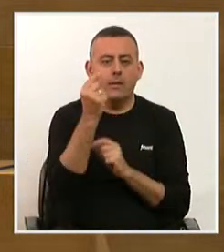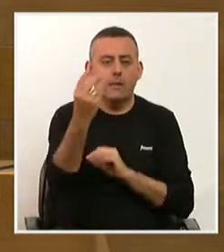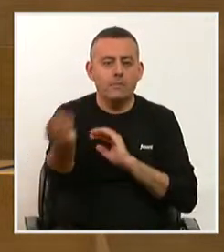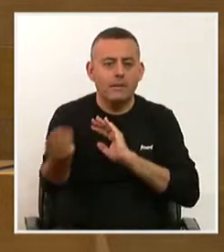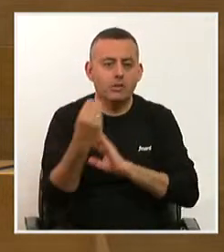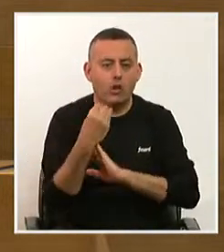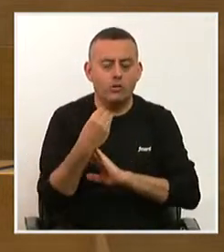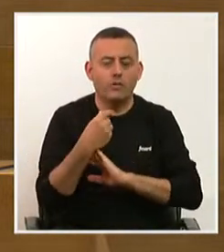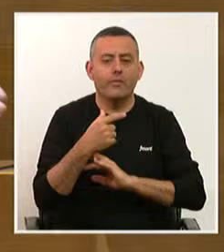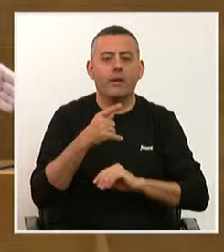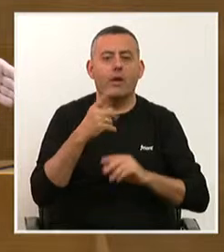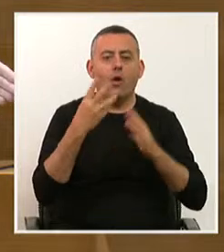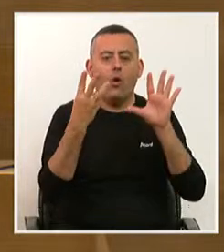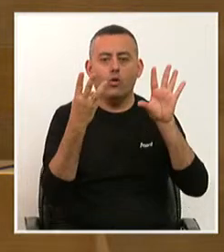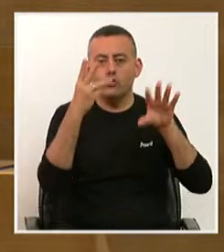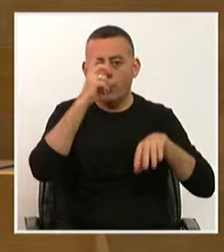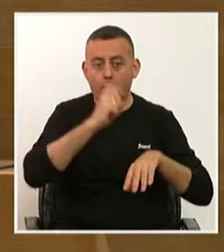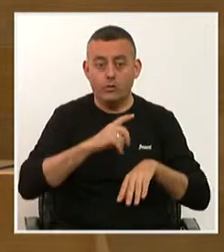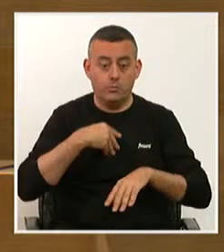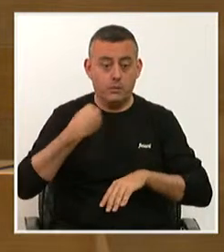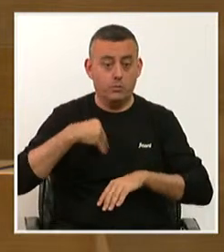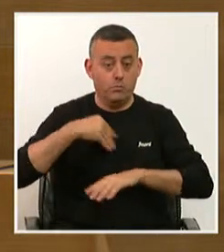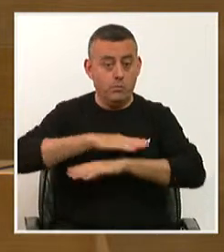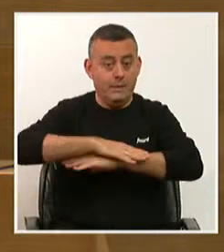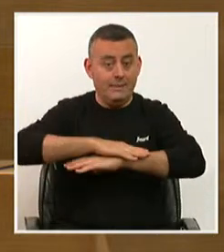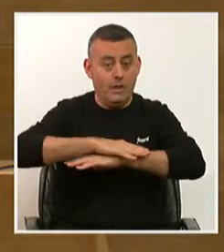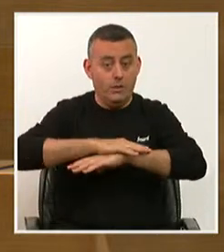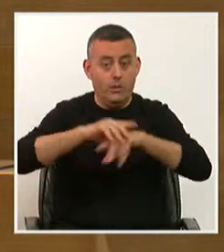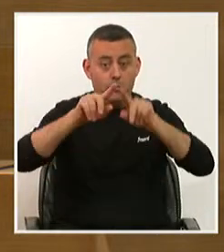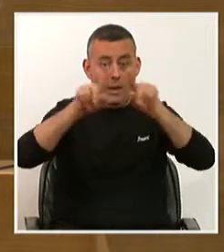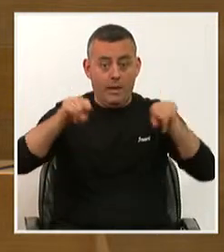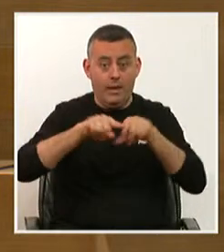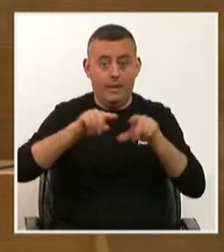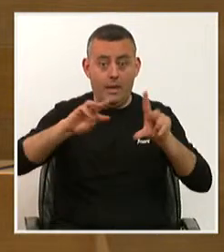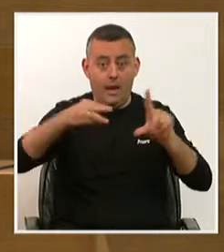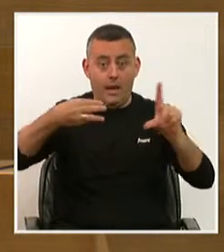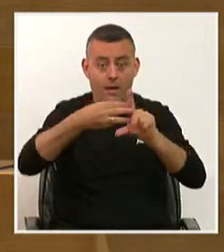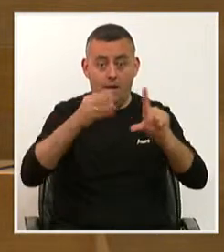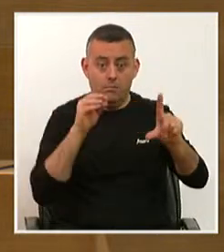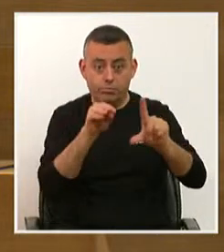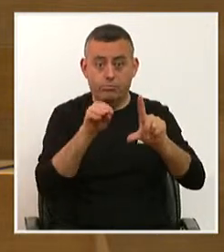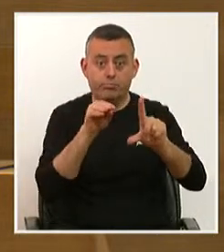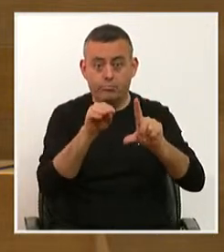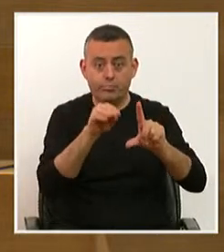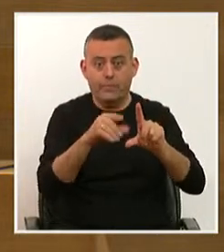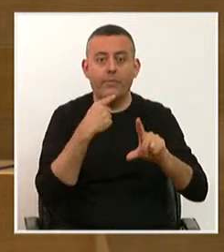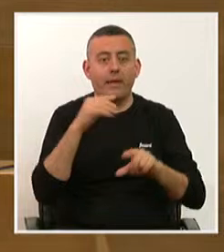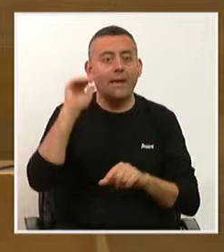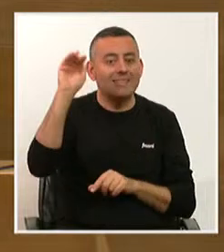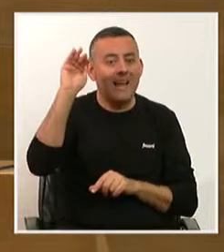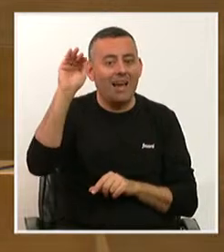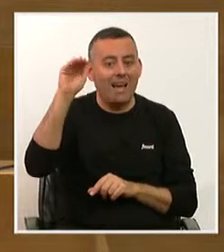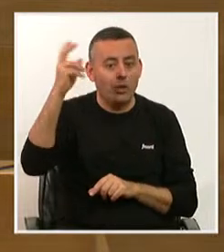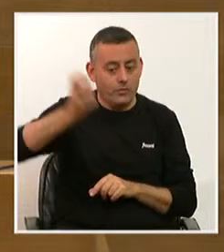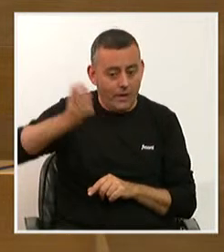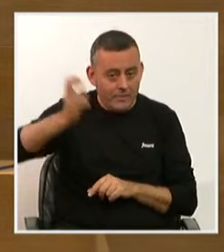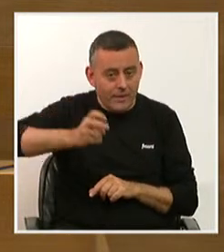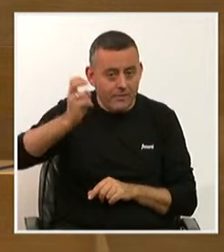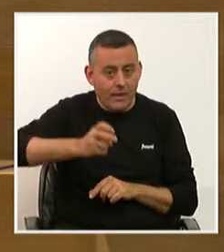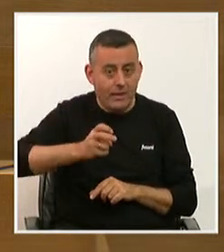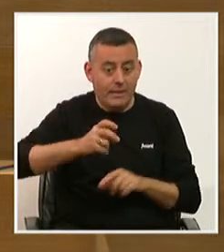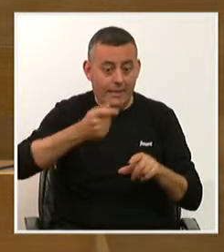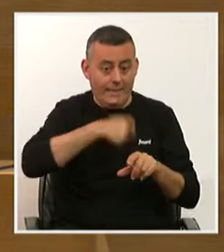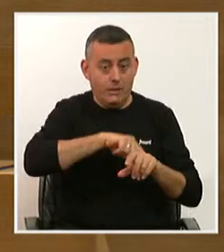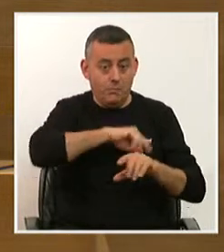años está en la página del ministerio sabe de la inversión extranjera que viene a España saben cuánto ha venido a la